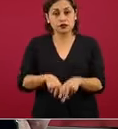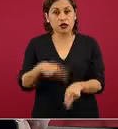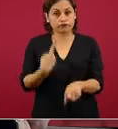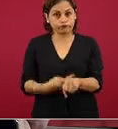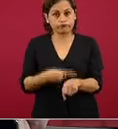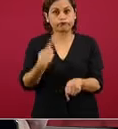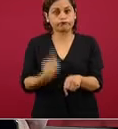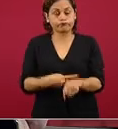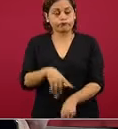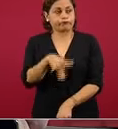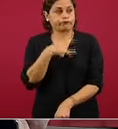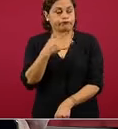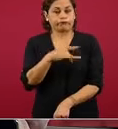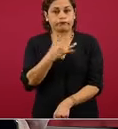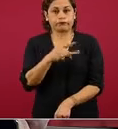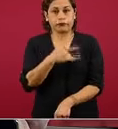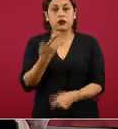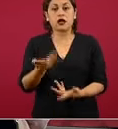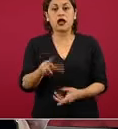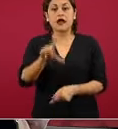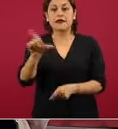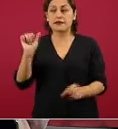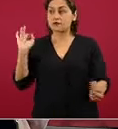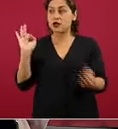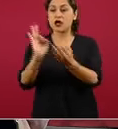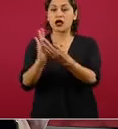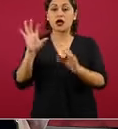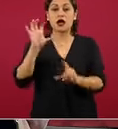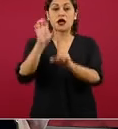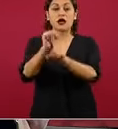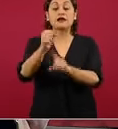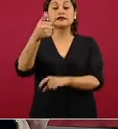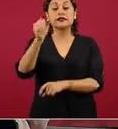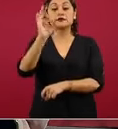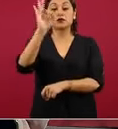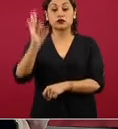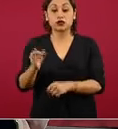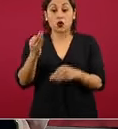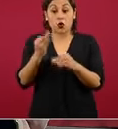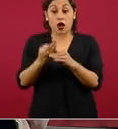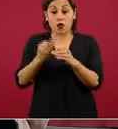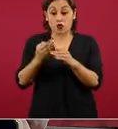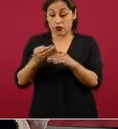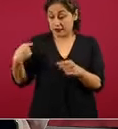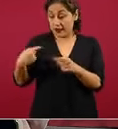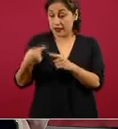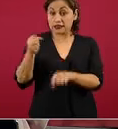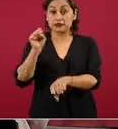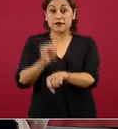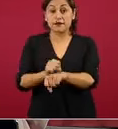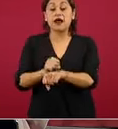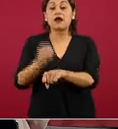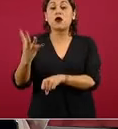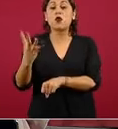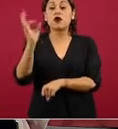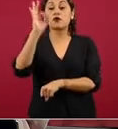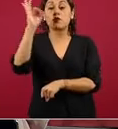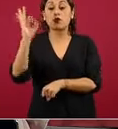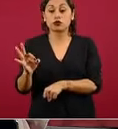llegado a 6% y también el que ahora estemos en 4% en esta última semana, también estos son de estos